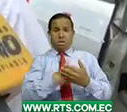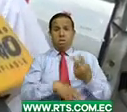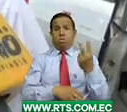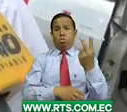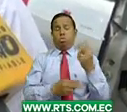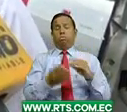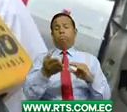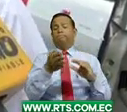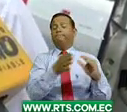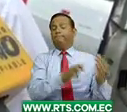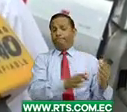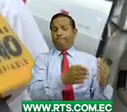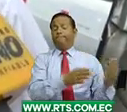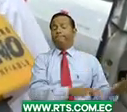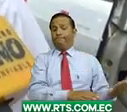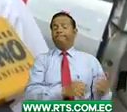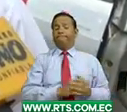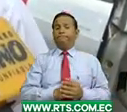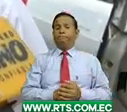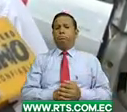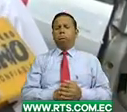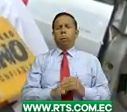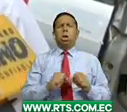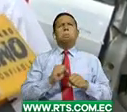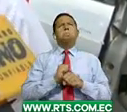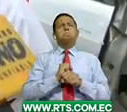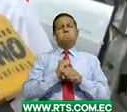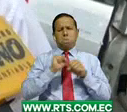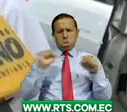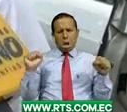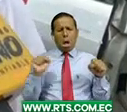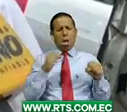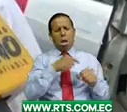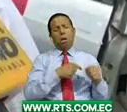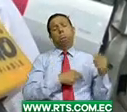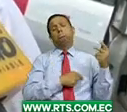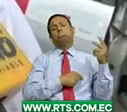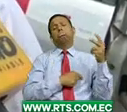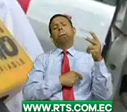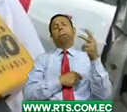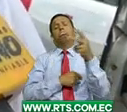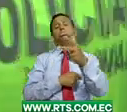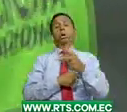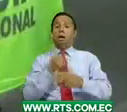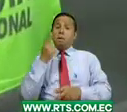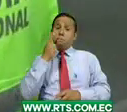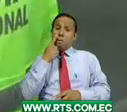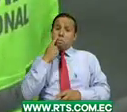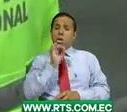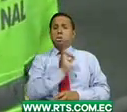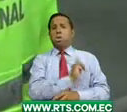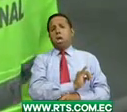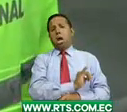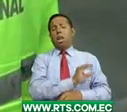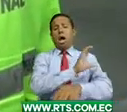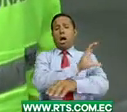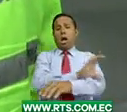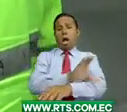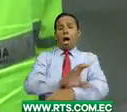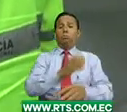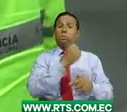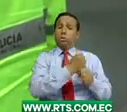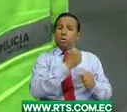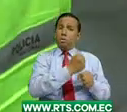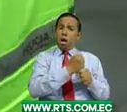fallecidos, mamá e hijo. Ya, de mañana a matricularse. Y el papá, pues, está trabajando como todo obrero en el campo